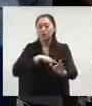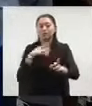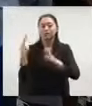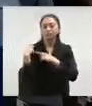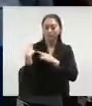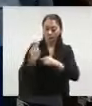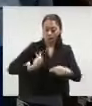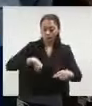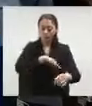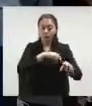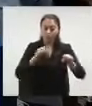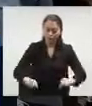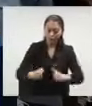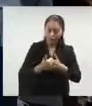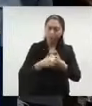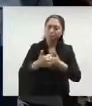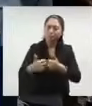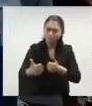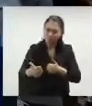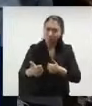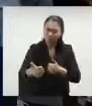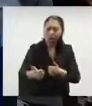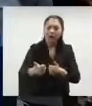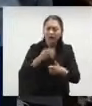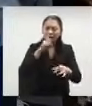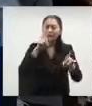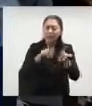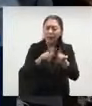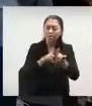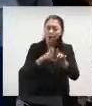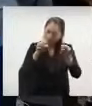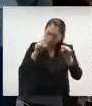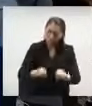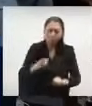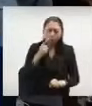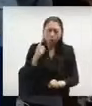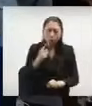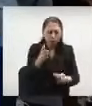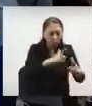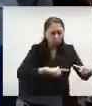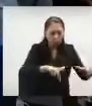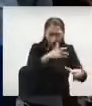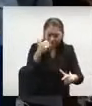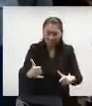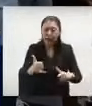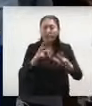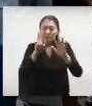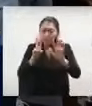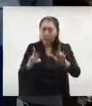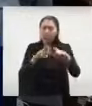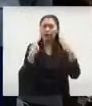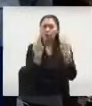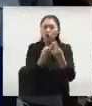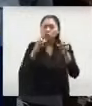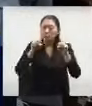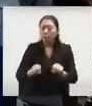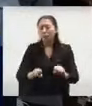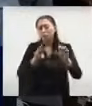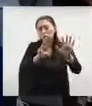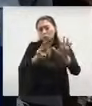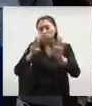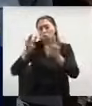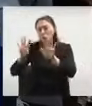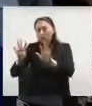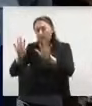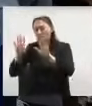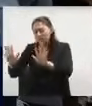podemos avanzar mientras buscamos la sede, podemos avanzar en la agenda. Hemos estado 7 sesiones, podemos estar 8, 9, 10, y si hay